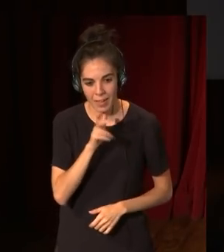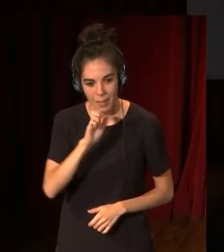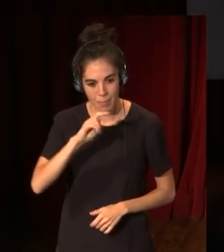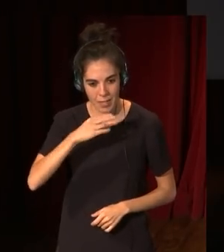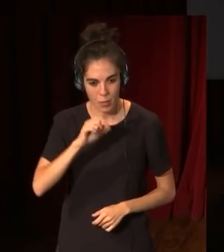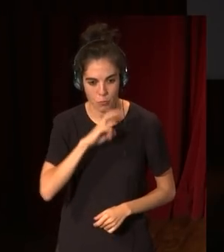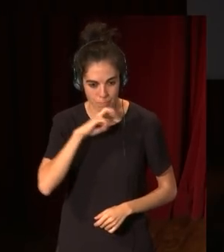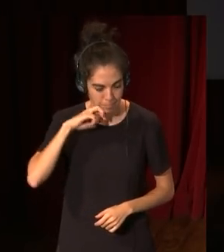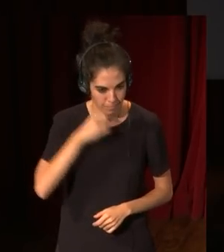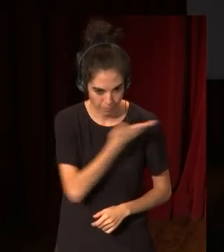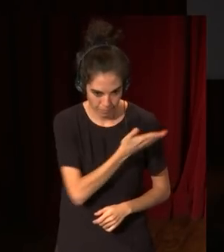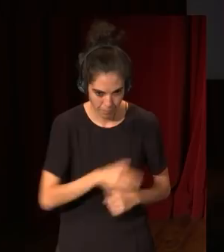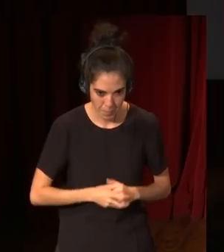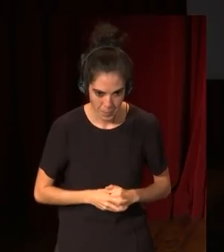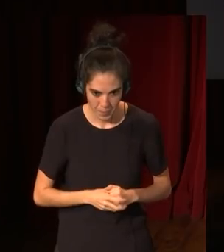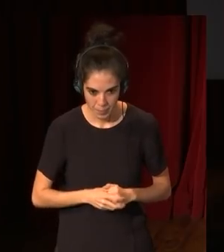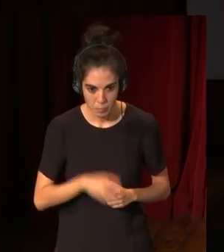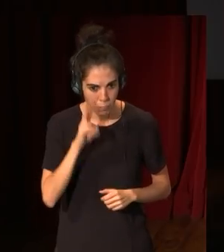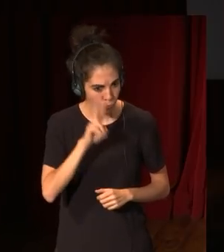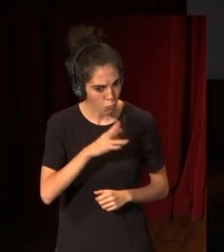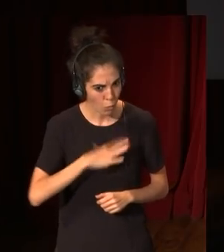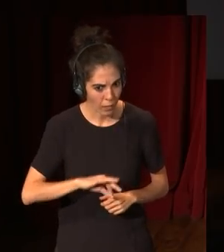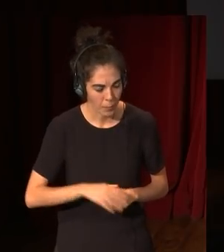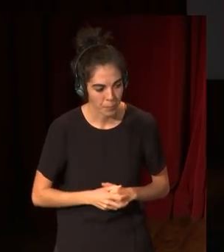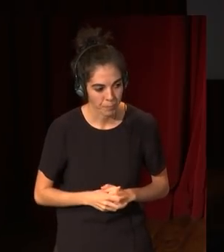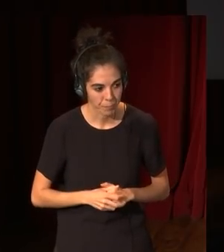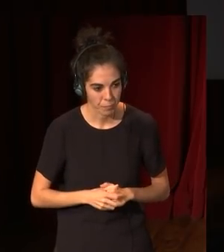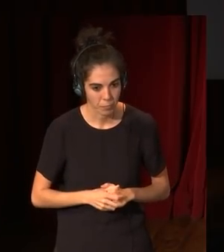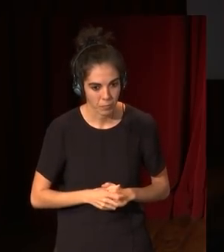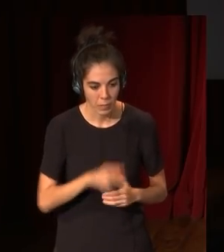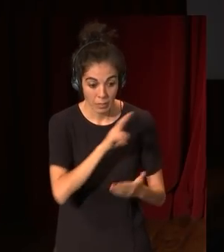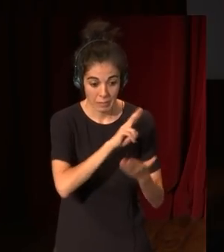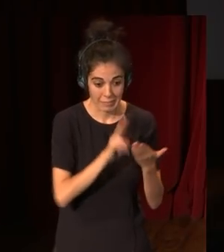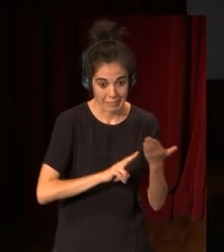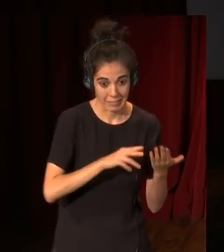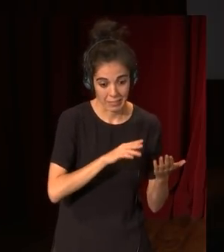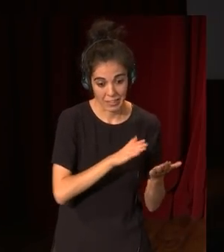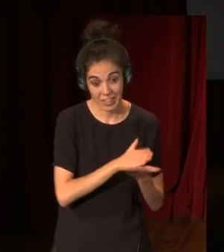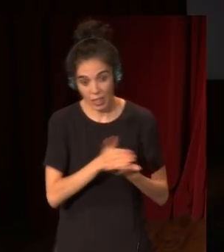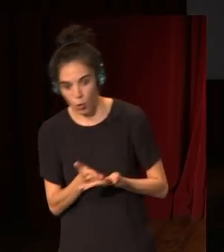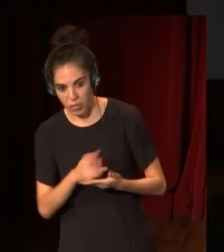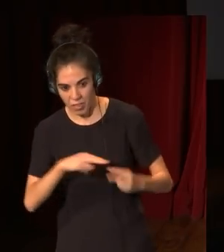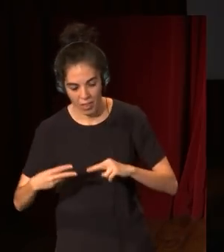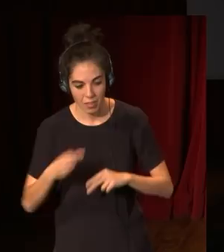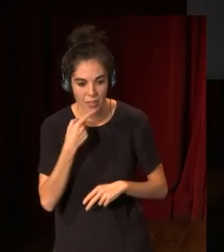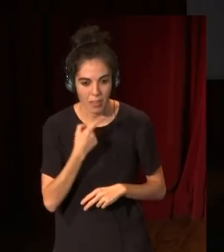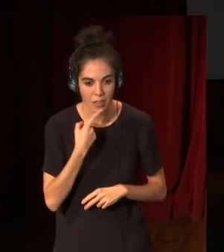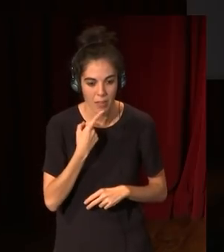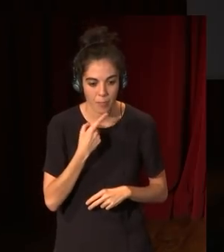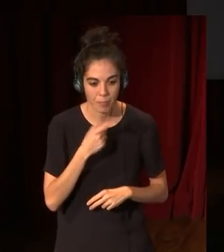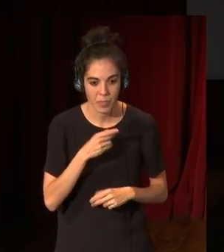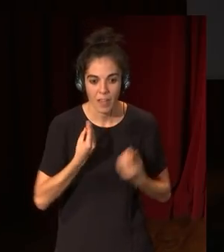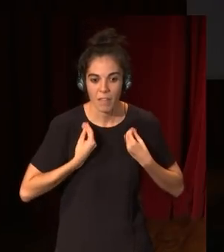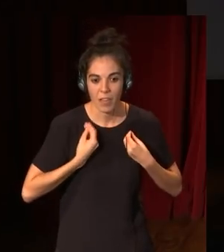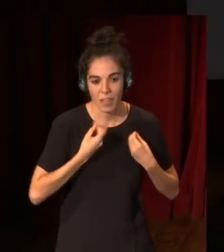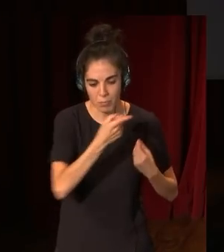en hebreo legible además porque habla de bueno traducida dice algo así como el reparo la vida el reparo la vida